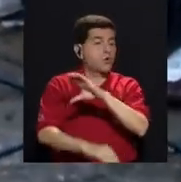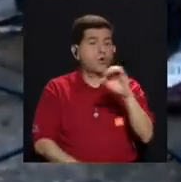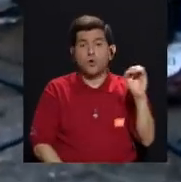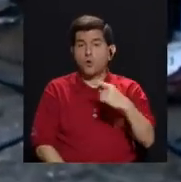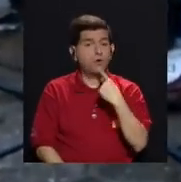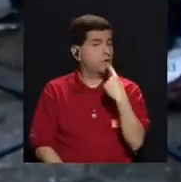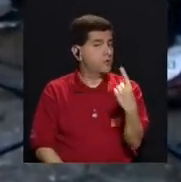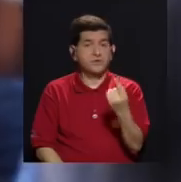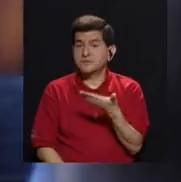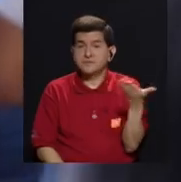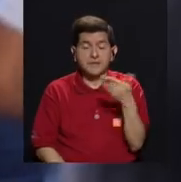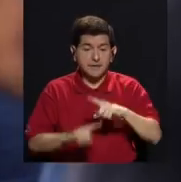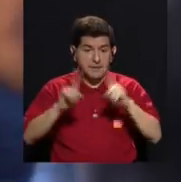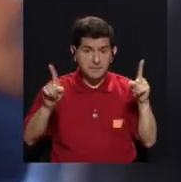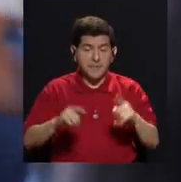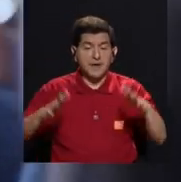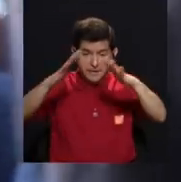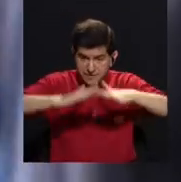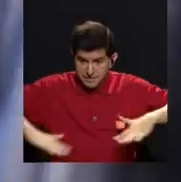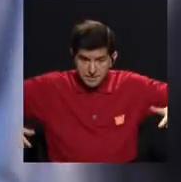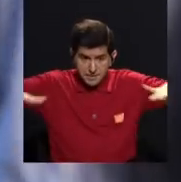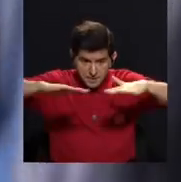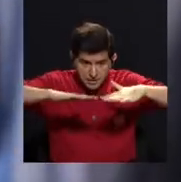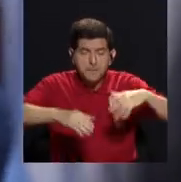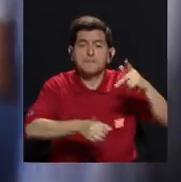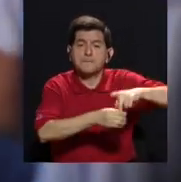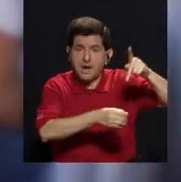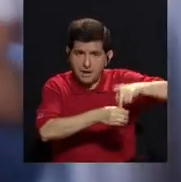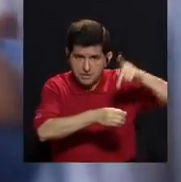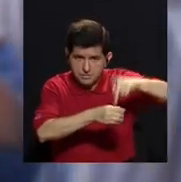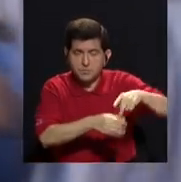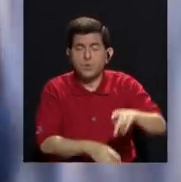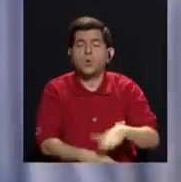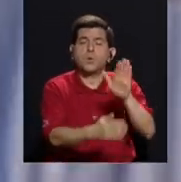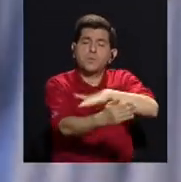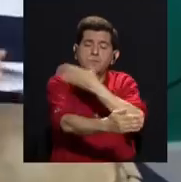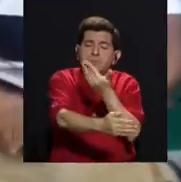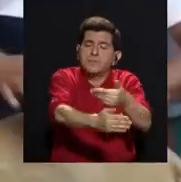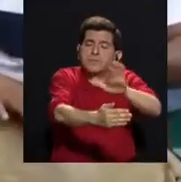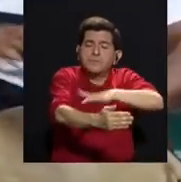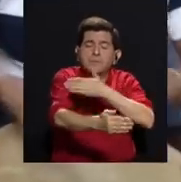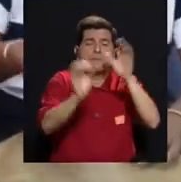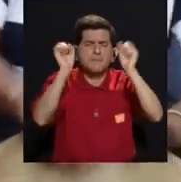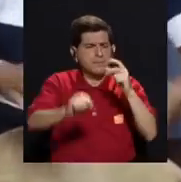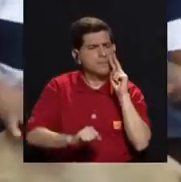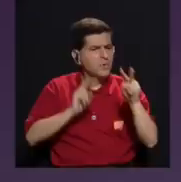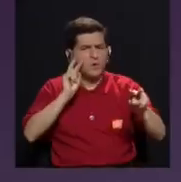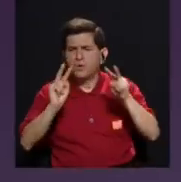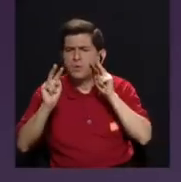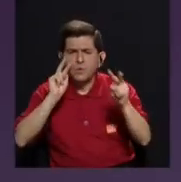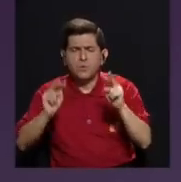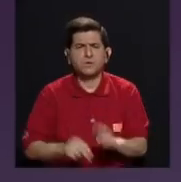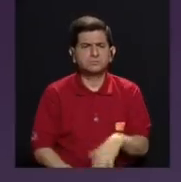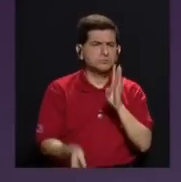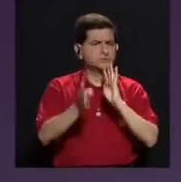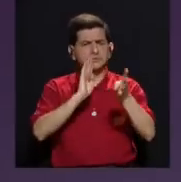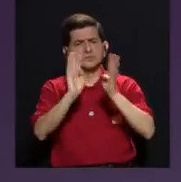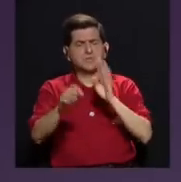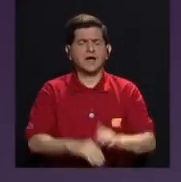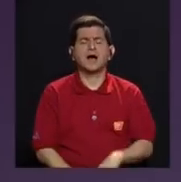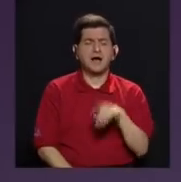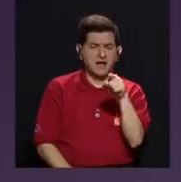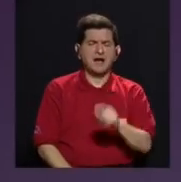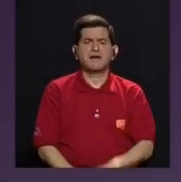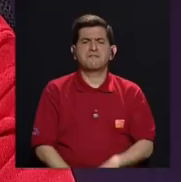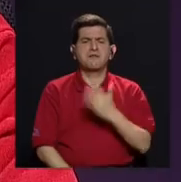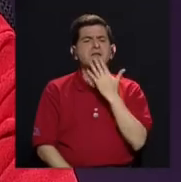pero que a través de ese escenario de la participación de la música etcétera podemos ver cómo se conversa sobre la raza